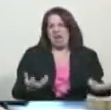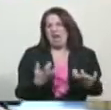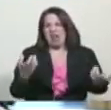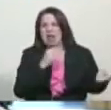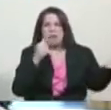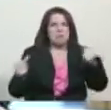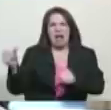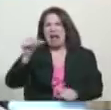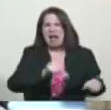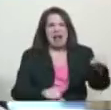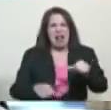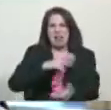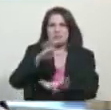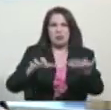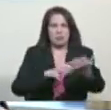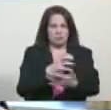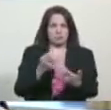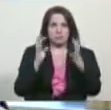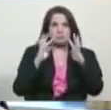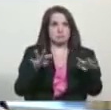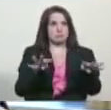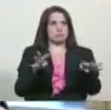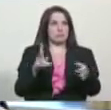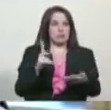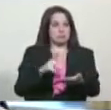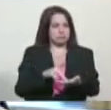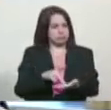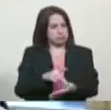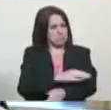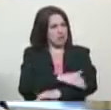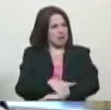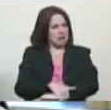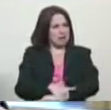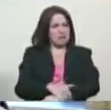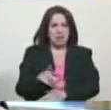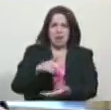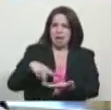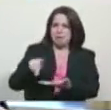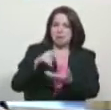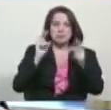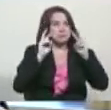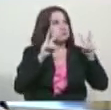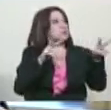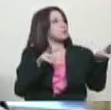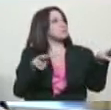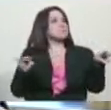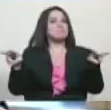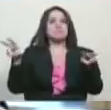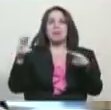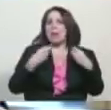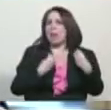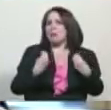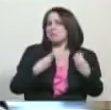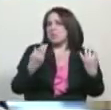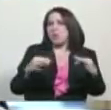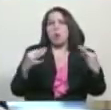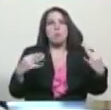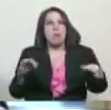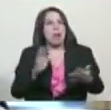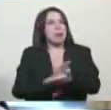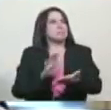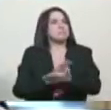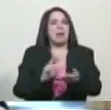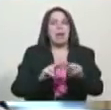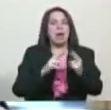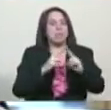costados. Y cuando van a las calles, a las plazas, y ven al pueblo en su vida diaria, cotidiano, en paz,